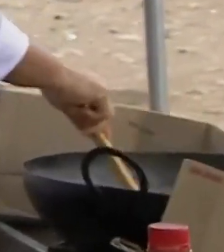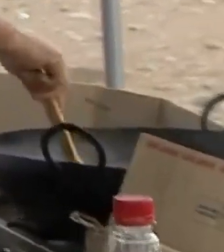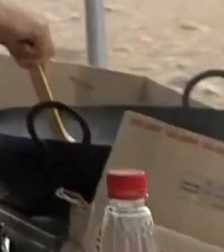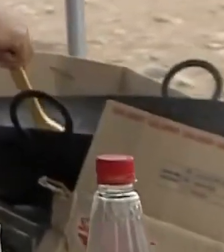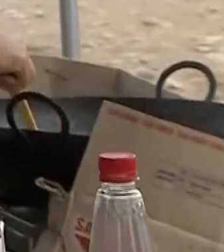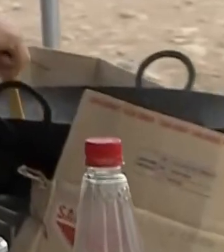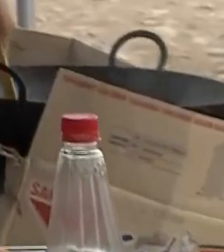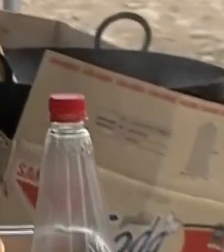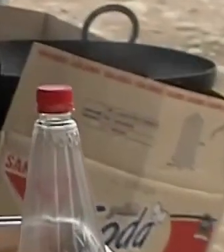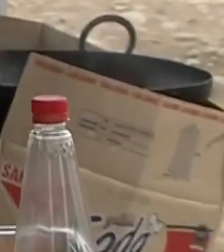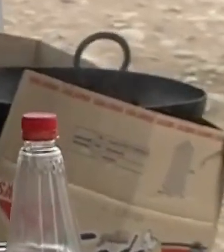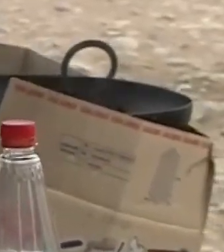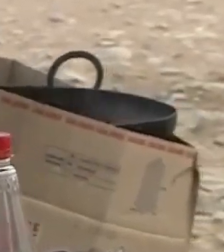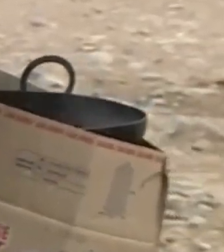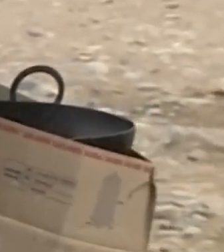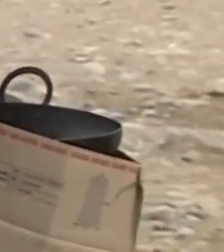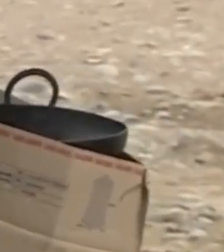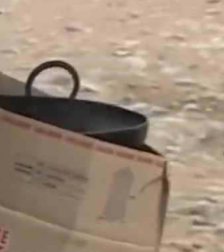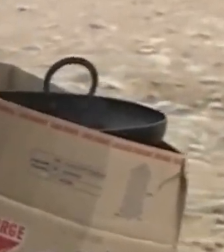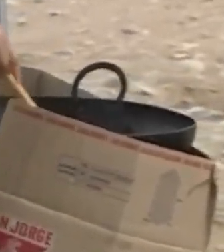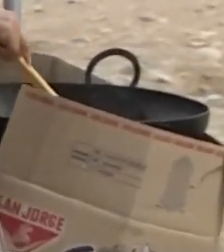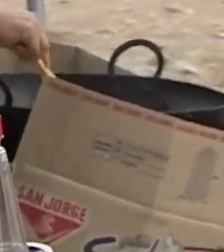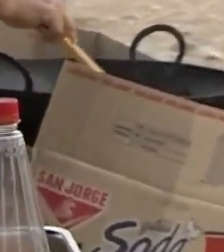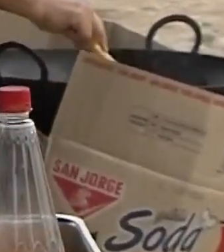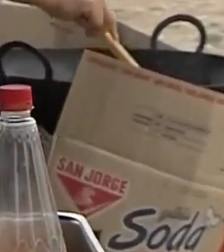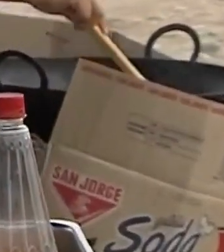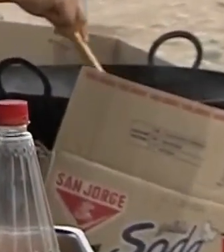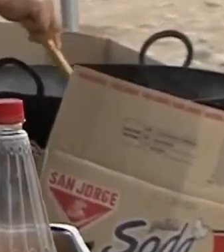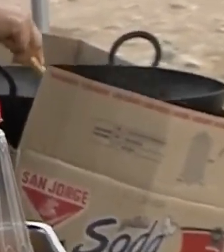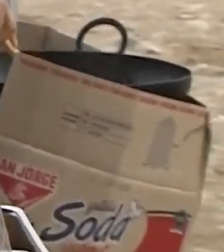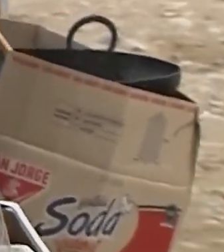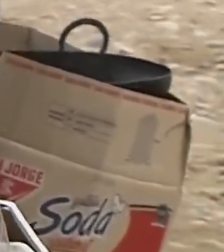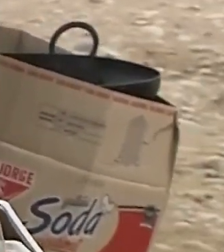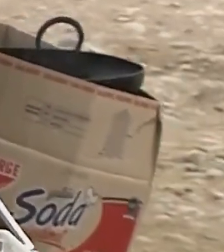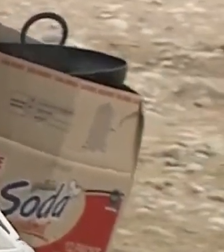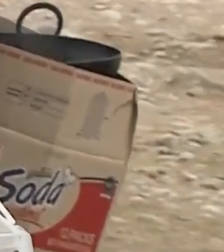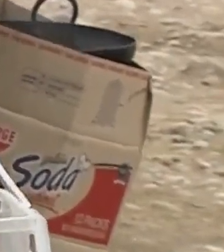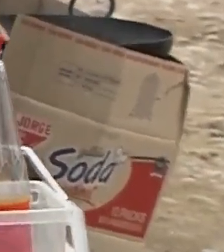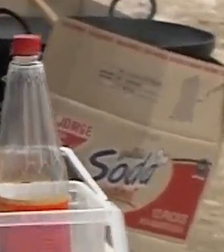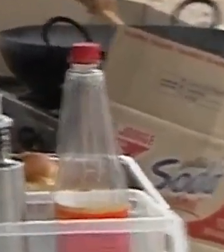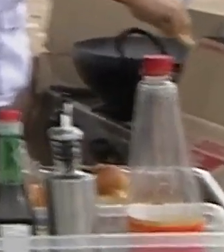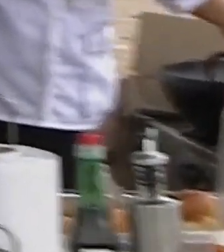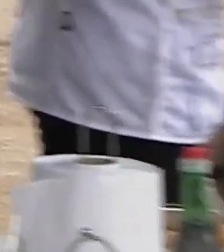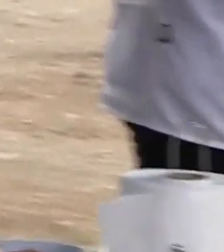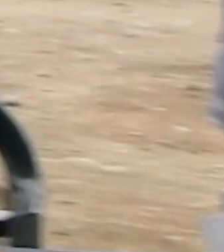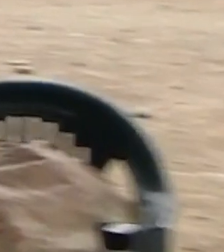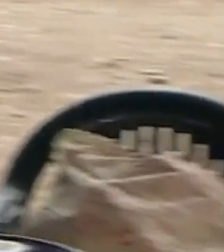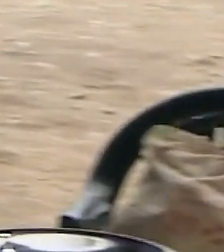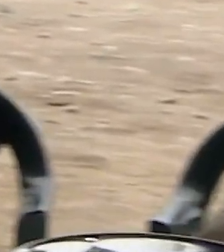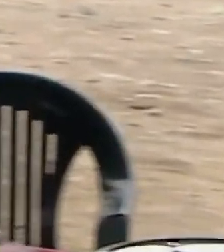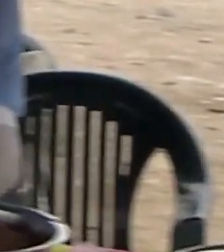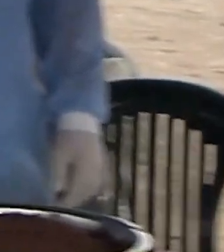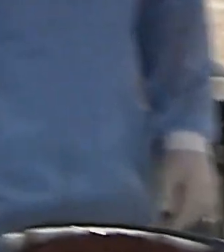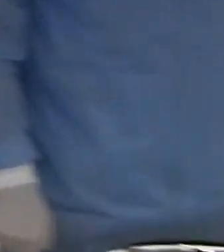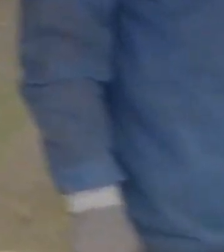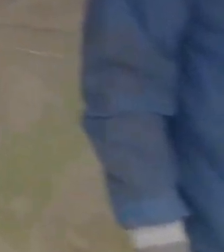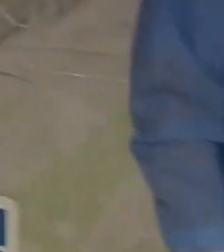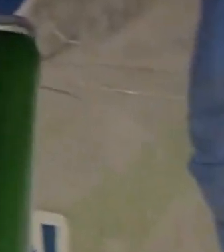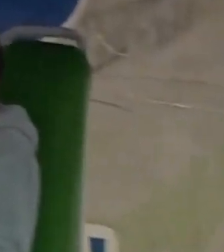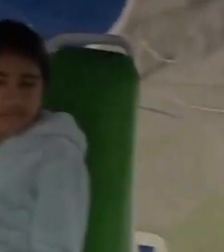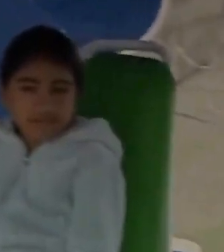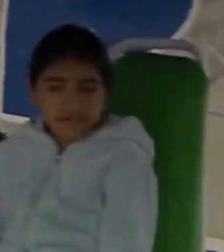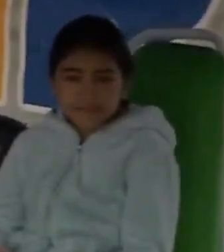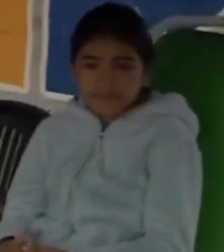barato, un producto altamente vitamínico y un producto que puede ser de fácil consumo y fácil adquisición por los